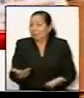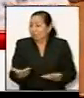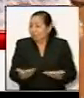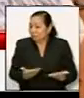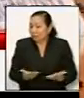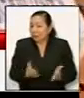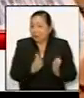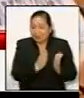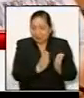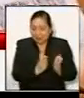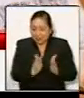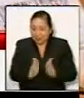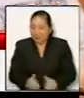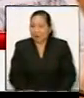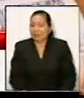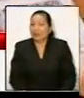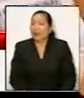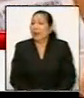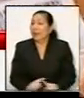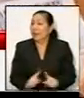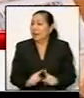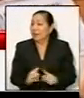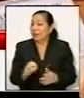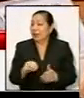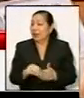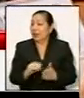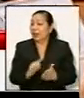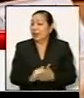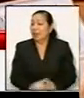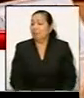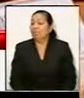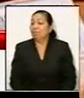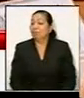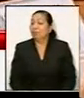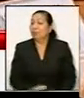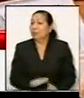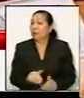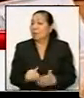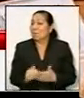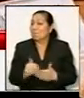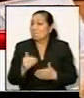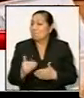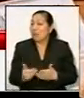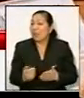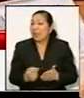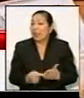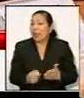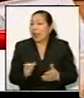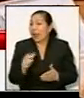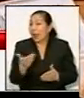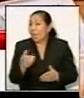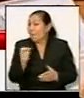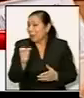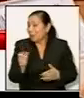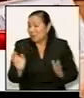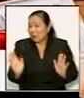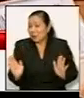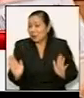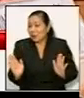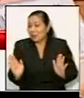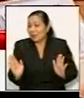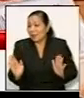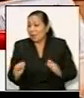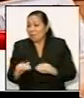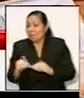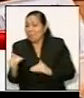estableciendo digamos las diferentes consideraciones y toda una decisión más allá de que haya personas que le parezca que debe ser más